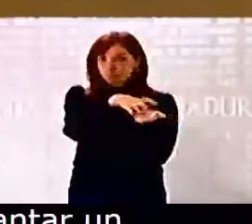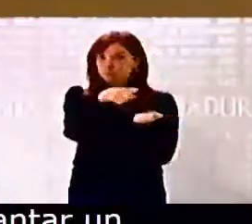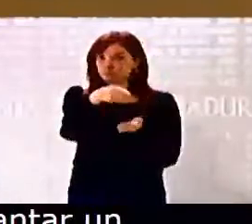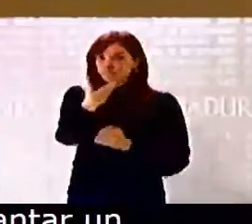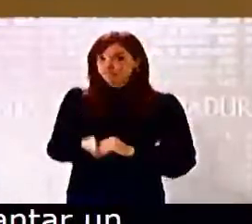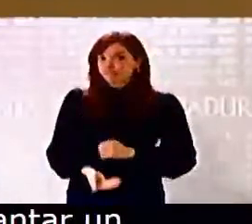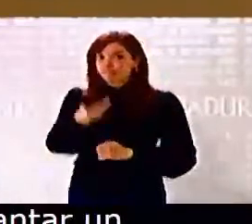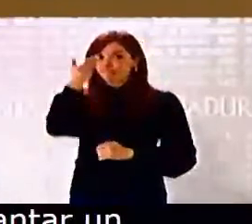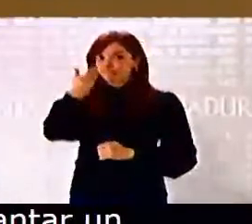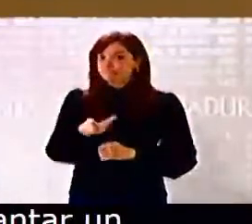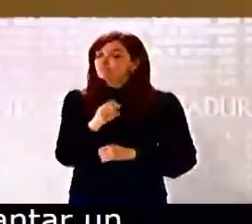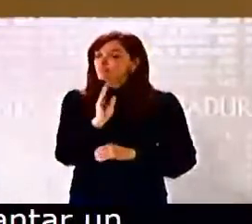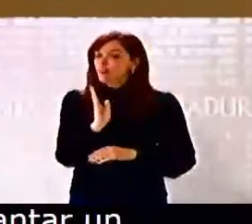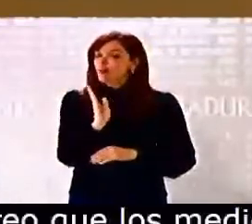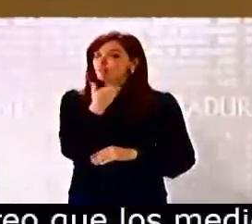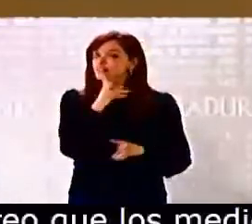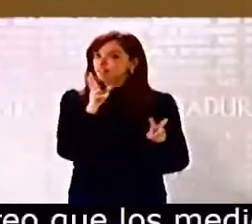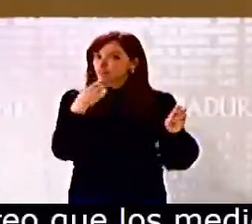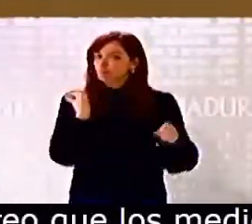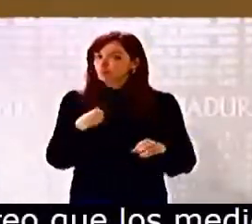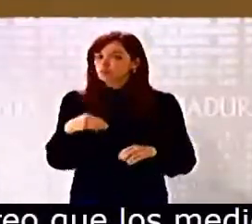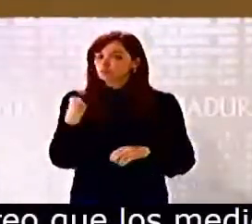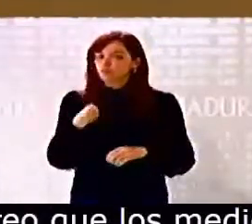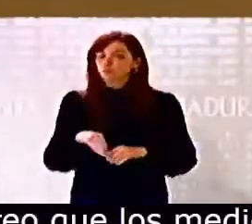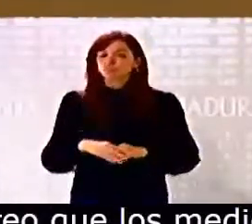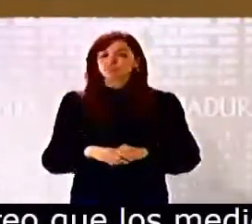importante que está afectado por esta cuestión.